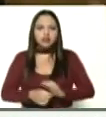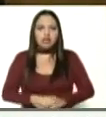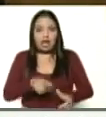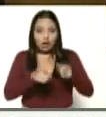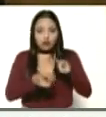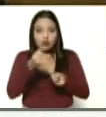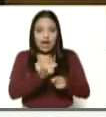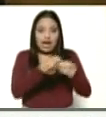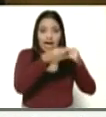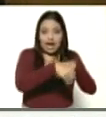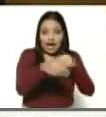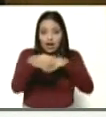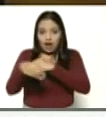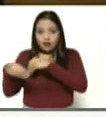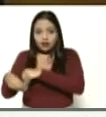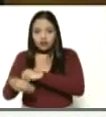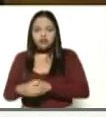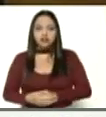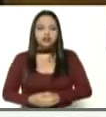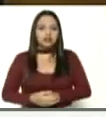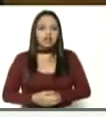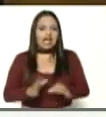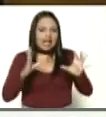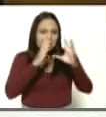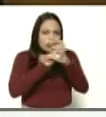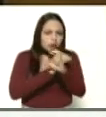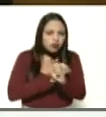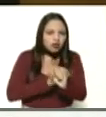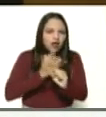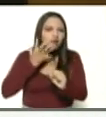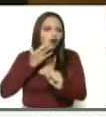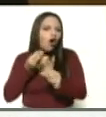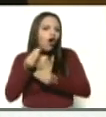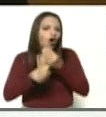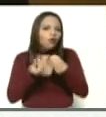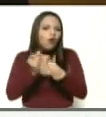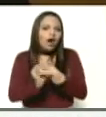cuadrando entre gallos y medianoche cómo es que se iban a repartir la cosa.